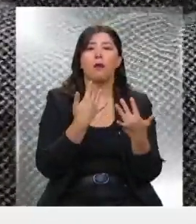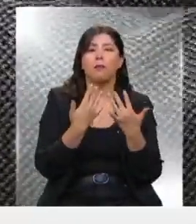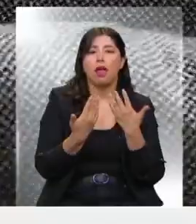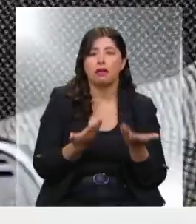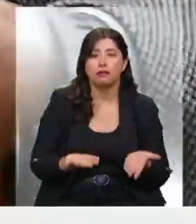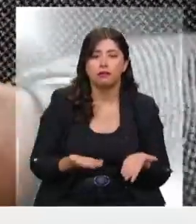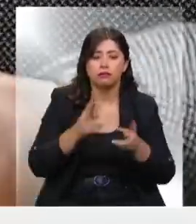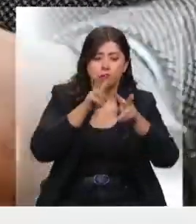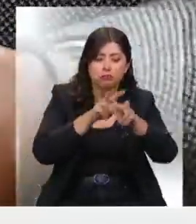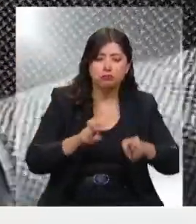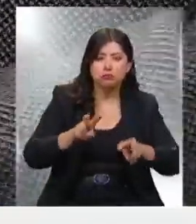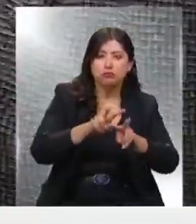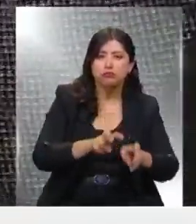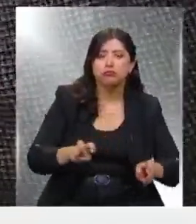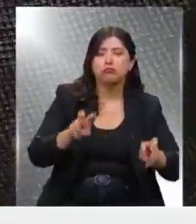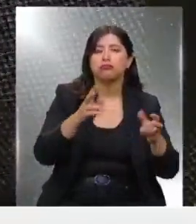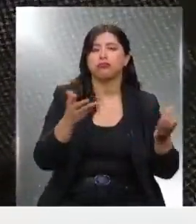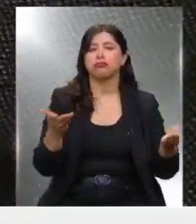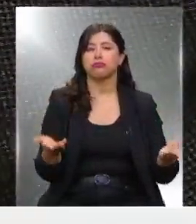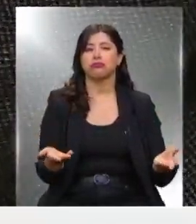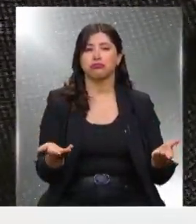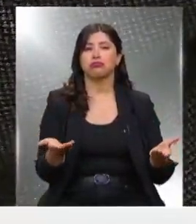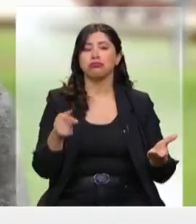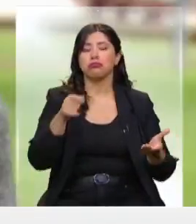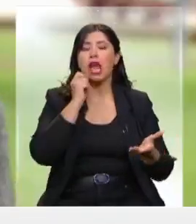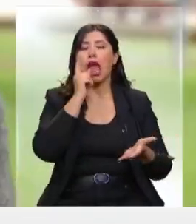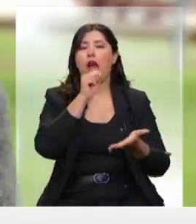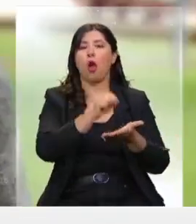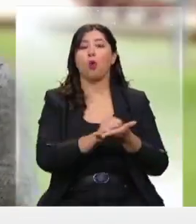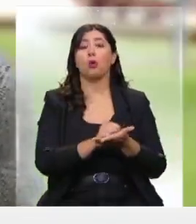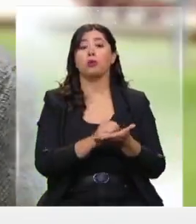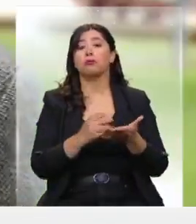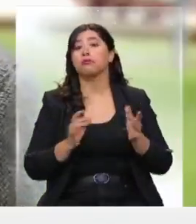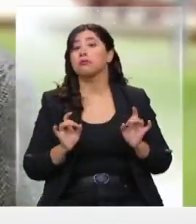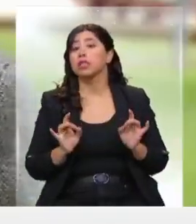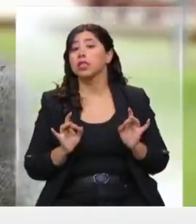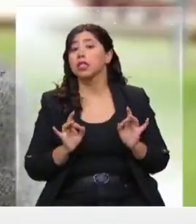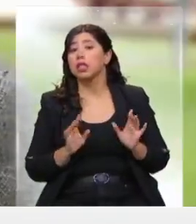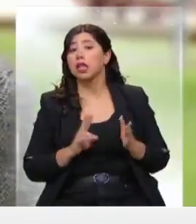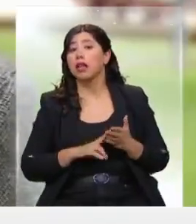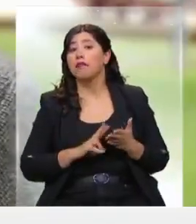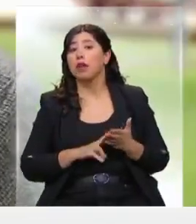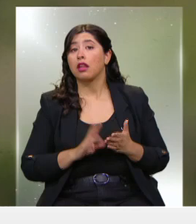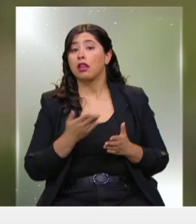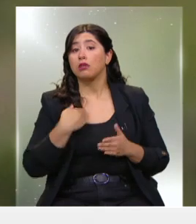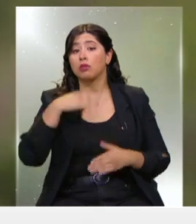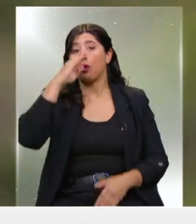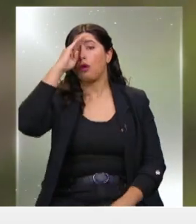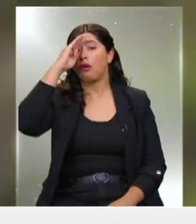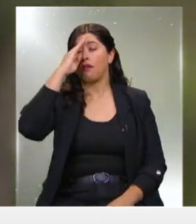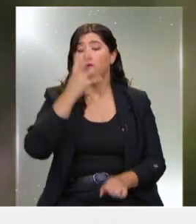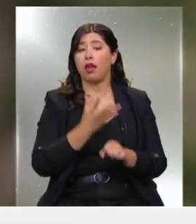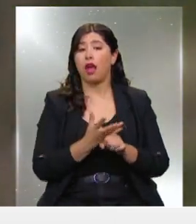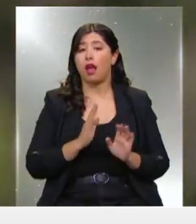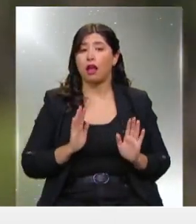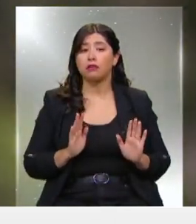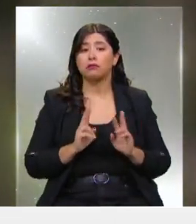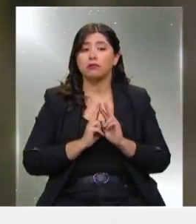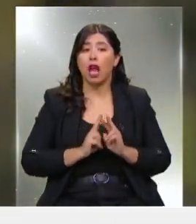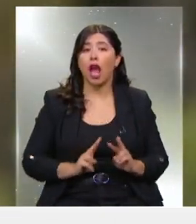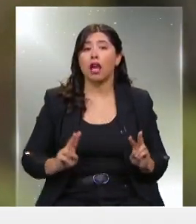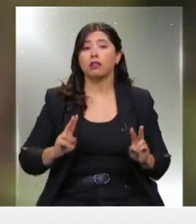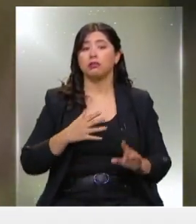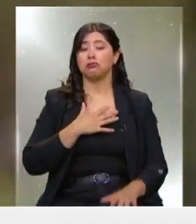respectiva respecto de esta acusación. Así que de verdad estamos muy, muy confiados. En estos casos,